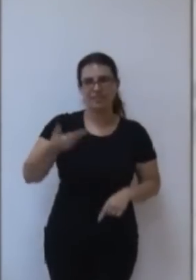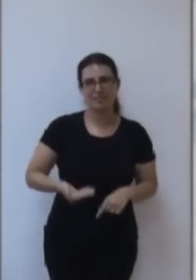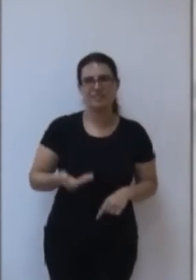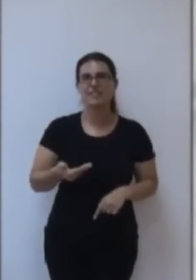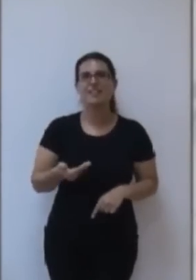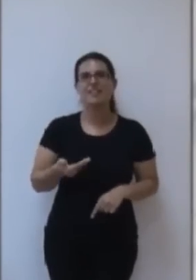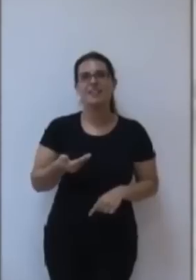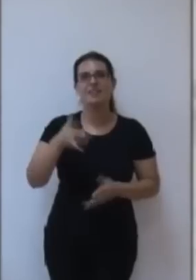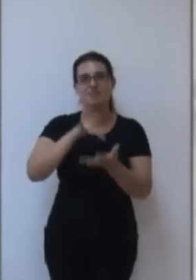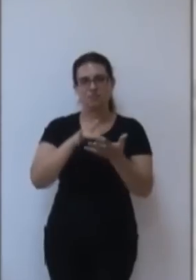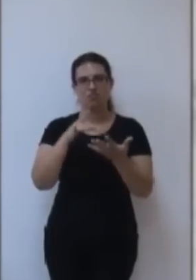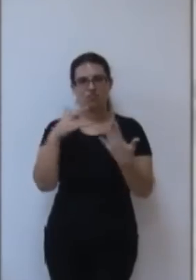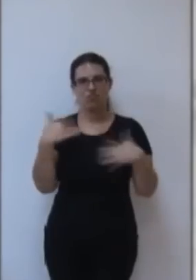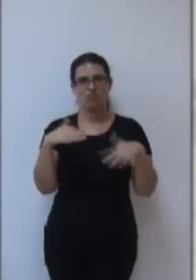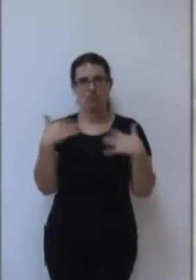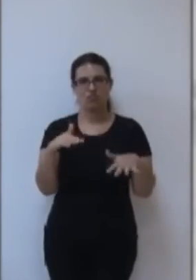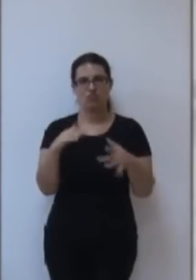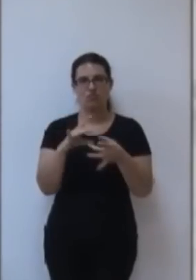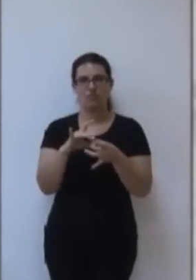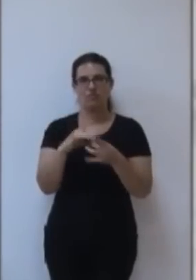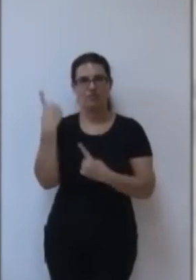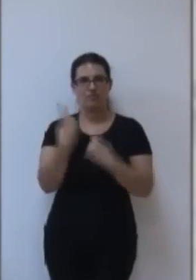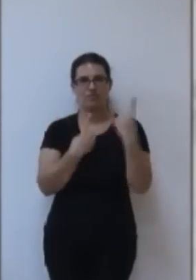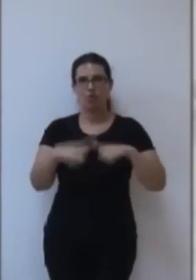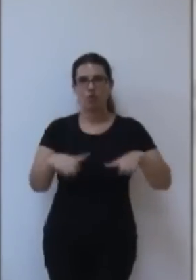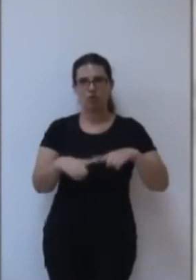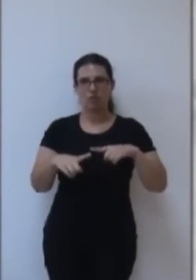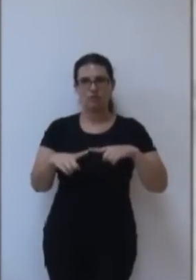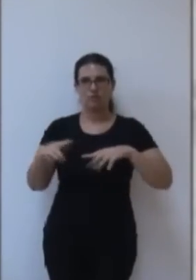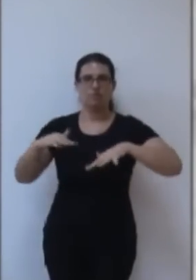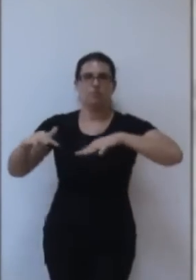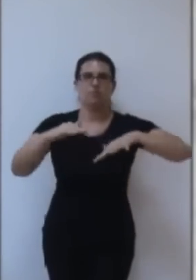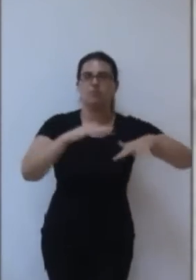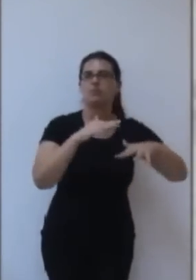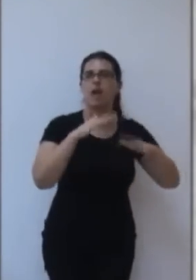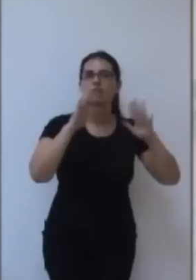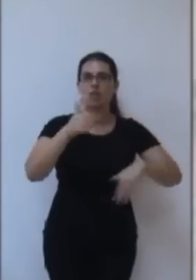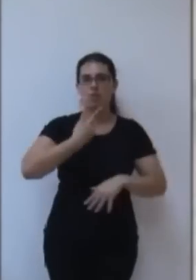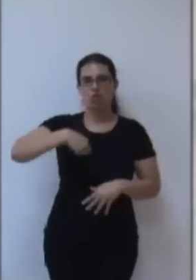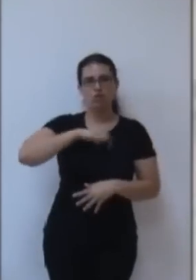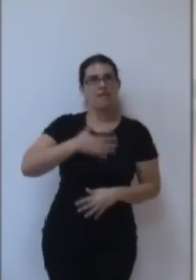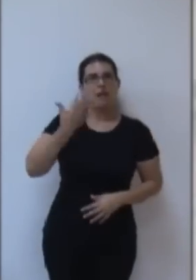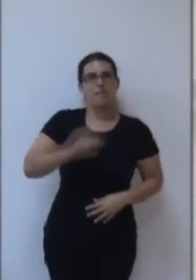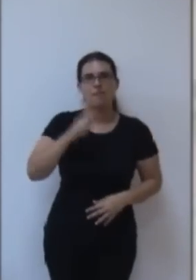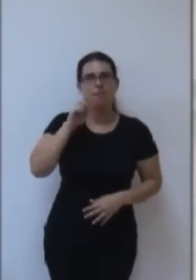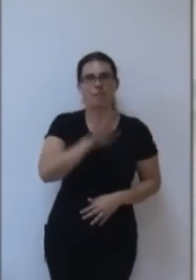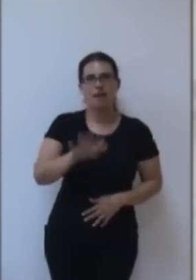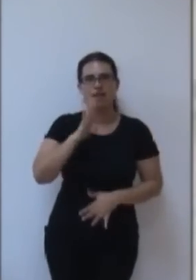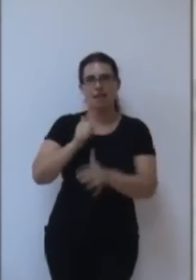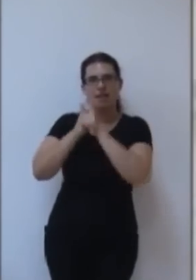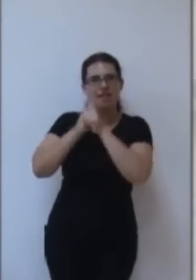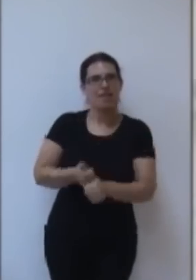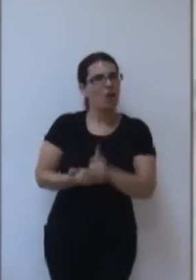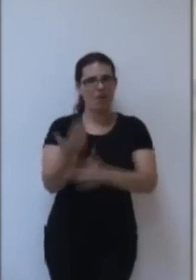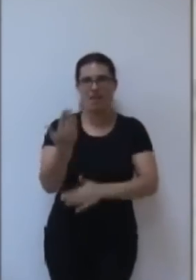unos movimientos que, bueno, pues que nos están superando a todos, en el sentido de que no somos capaces ninguno de seguir al día a día,